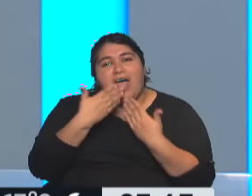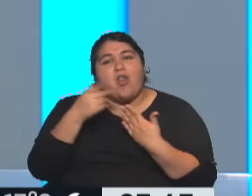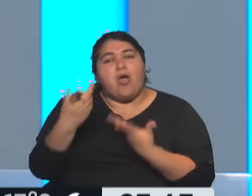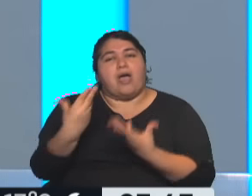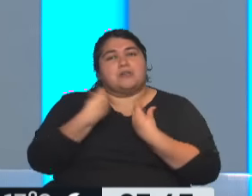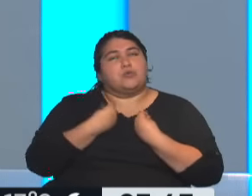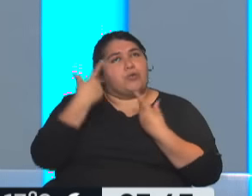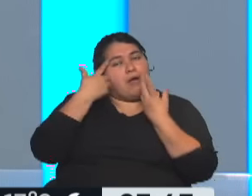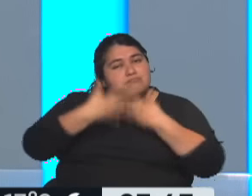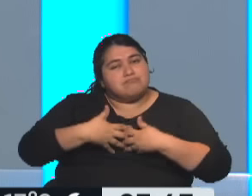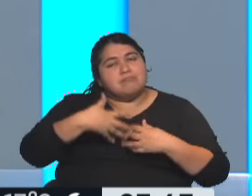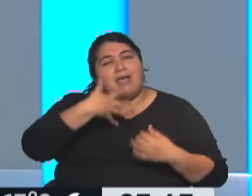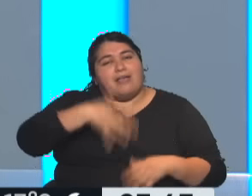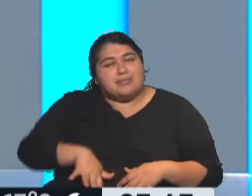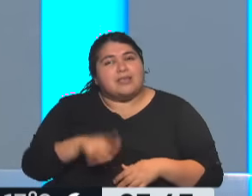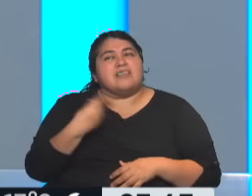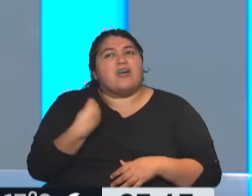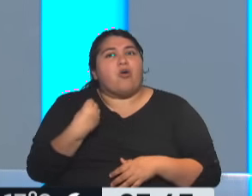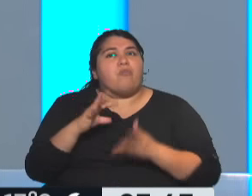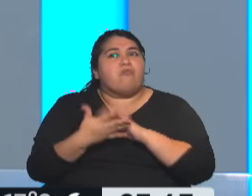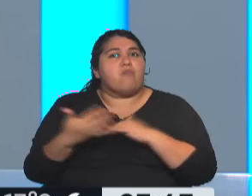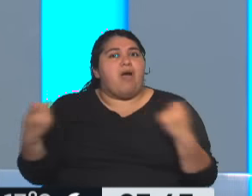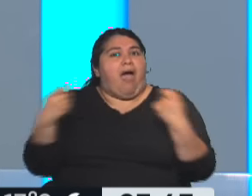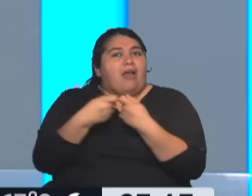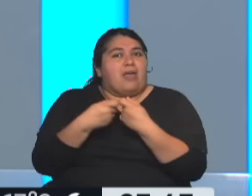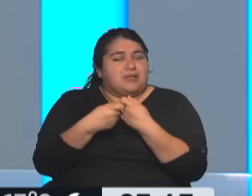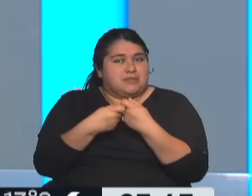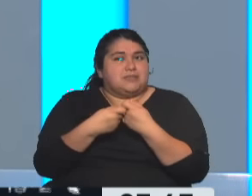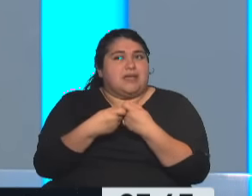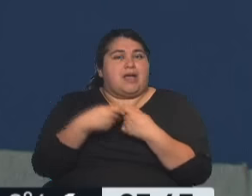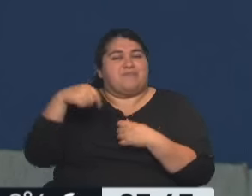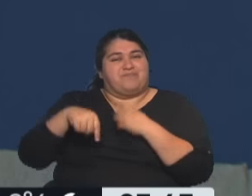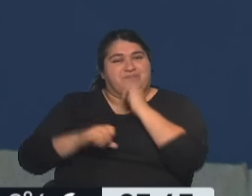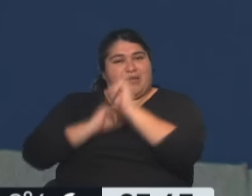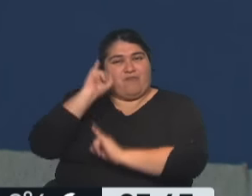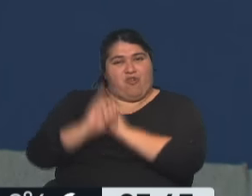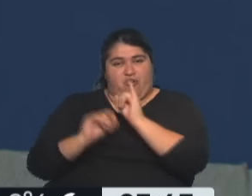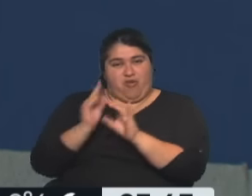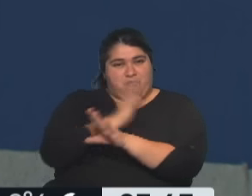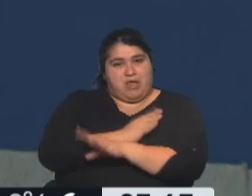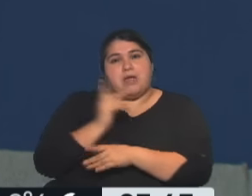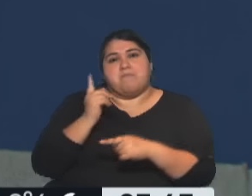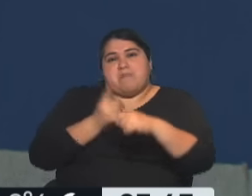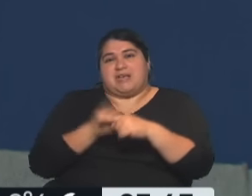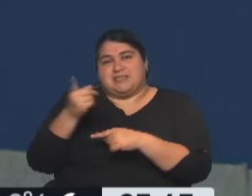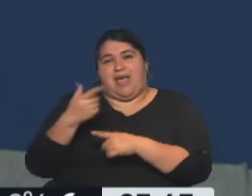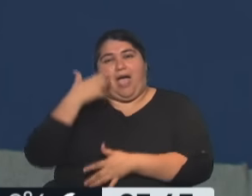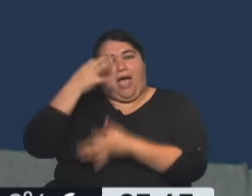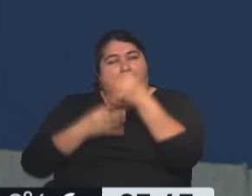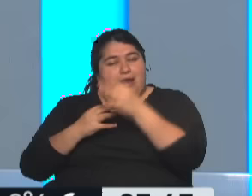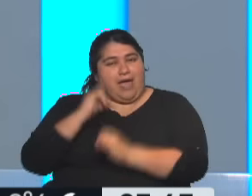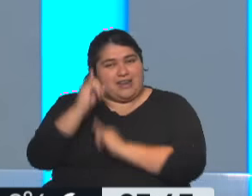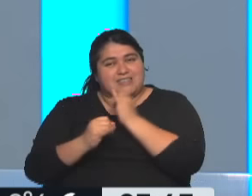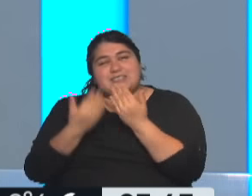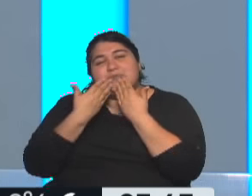ayudes a entender justamente esta alianza que reflejamos en este informe y obviamente tu análisis con esta cuestión.